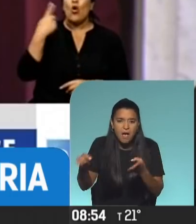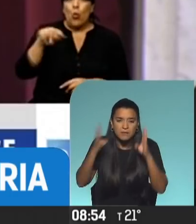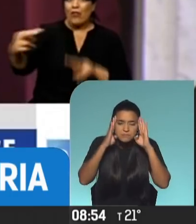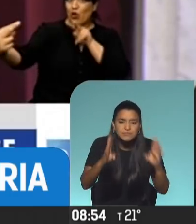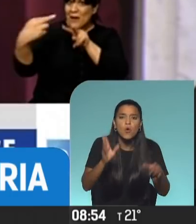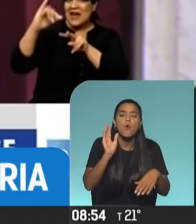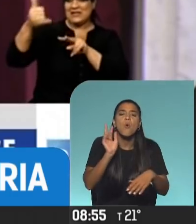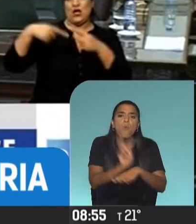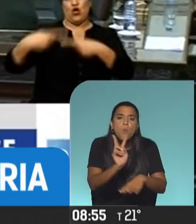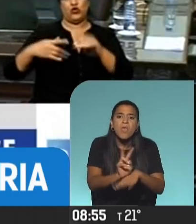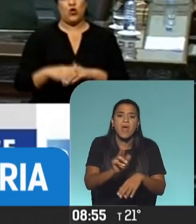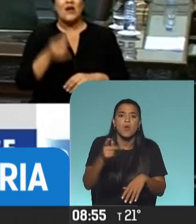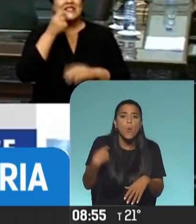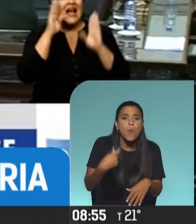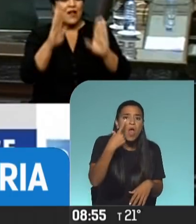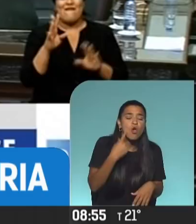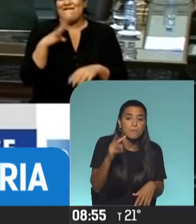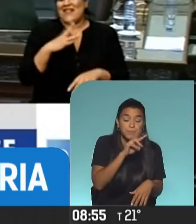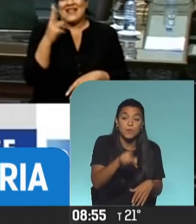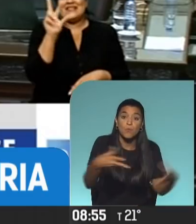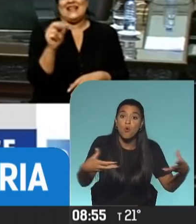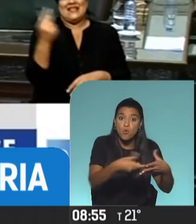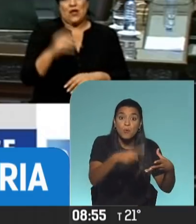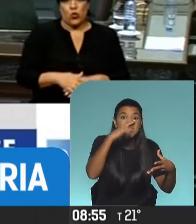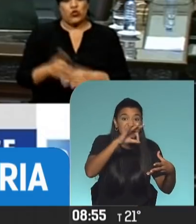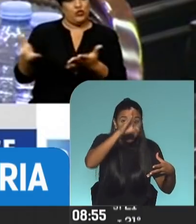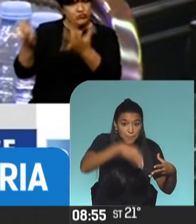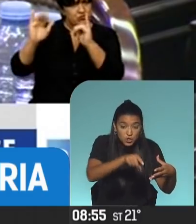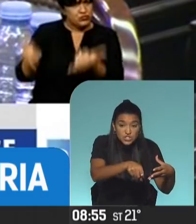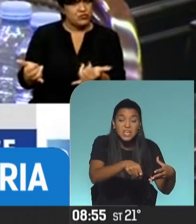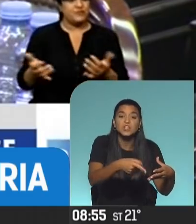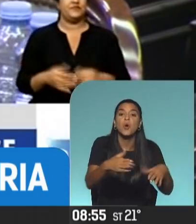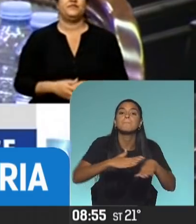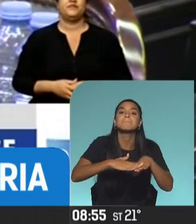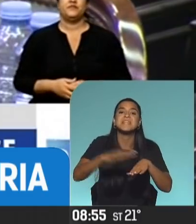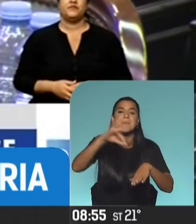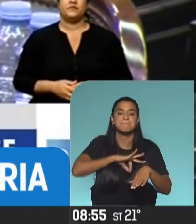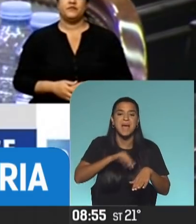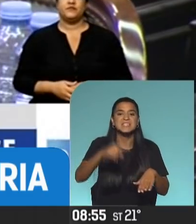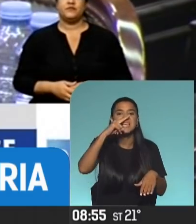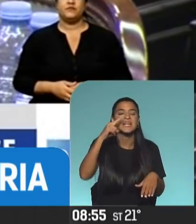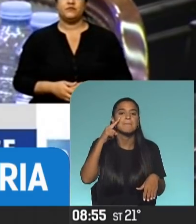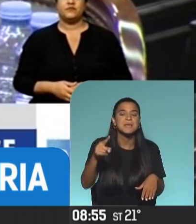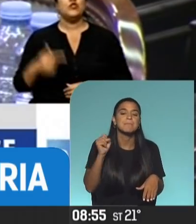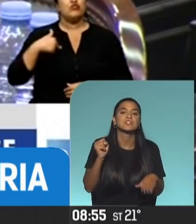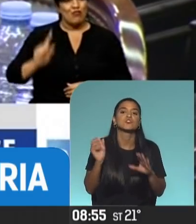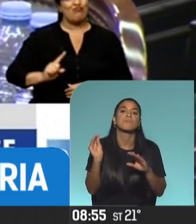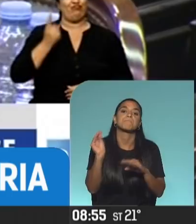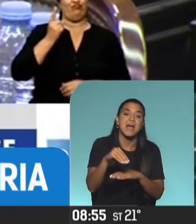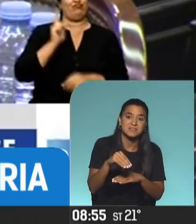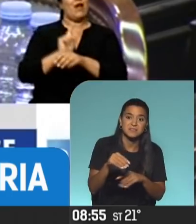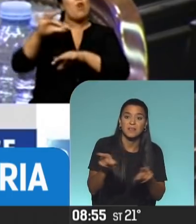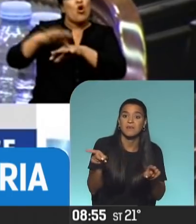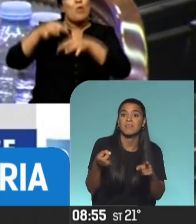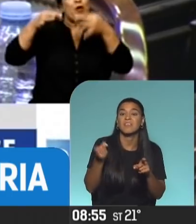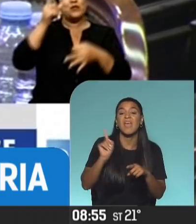a los jubilados y jubiladas, los jubilados ese 70%, los jubilados de la mínima tuvieron 7.000 pesos más que lo que hubieran tenido